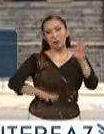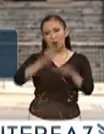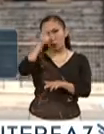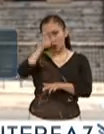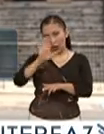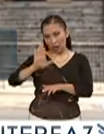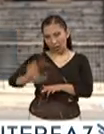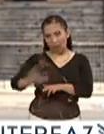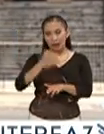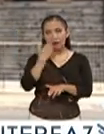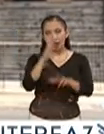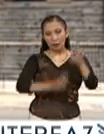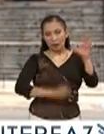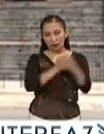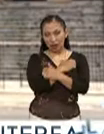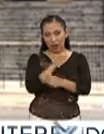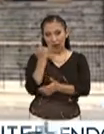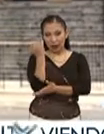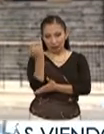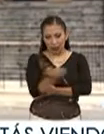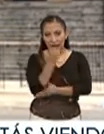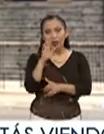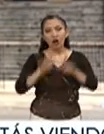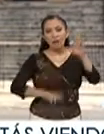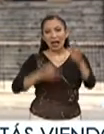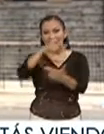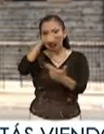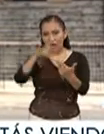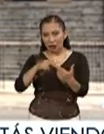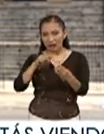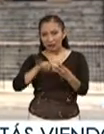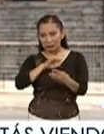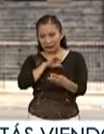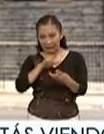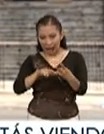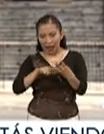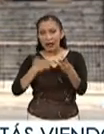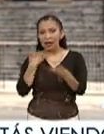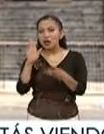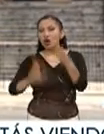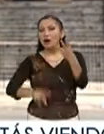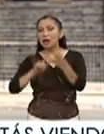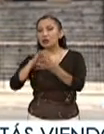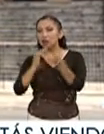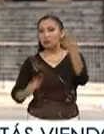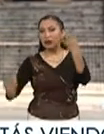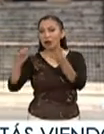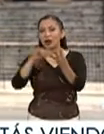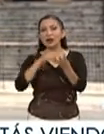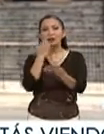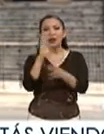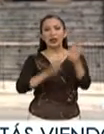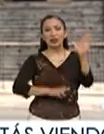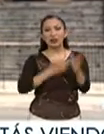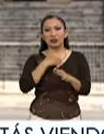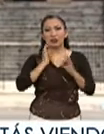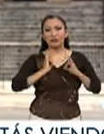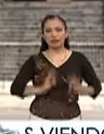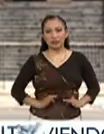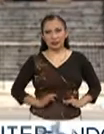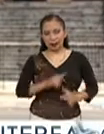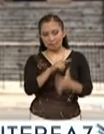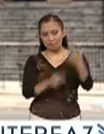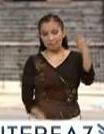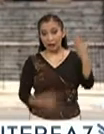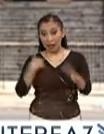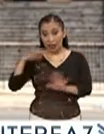Coahuila, la Escuela Normal de Educación Preescolar, la Escuela Normal Regional de Especialización, la Escuela Normal Superior y la Escuela Normal de Educación Física.